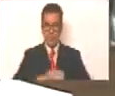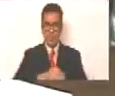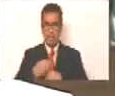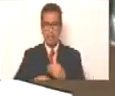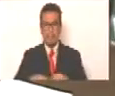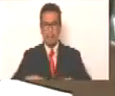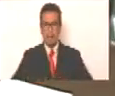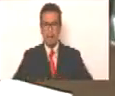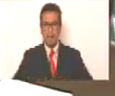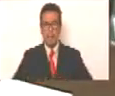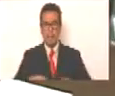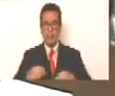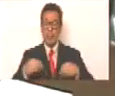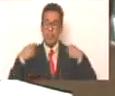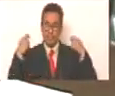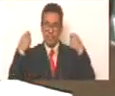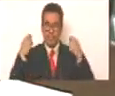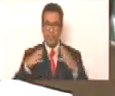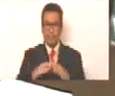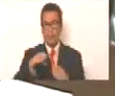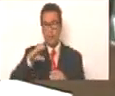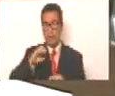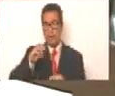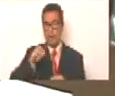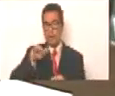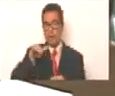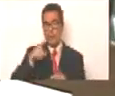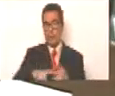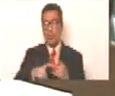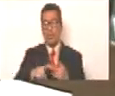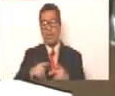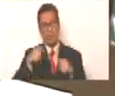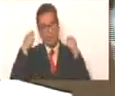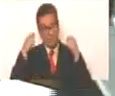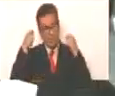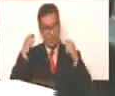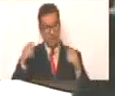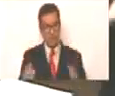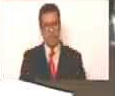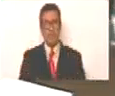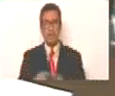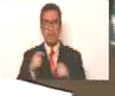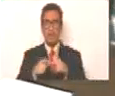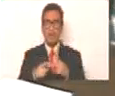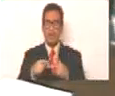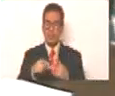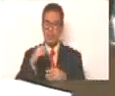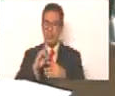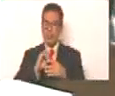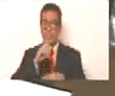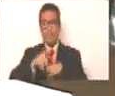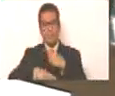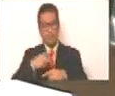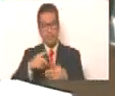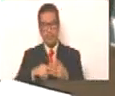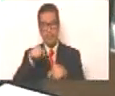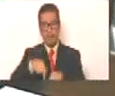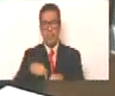cocuy! ¡Que viva la producción ancestral y artesanal! Porque eso es lo que